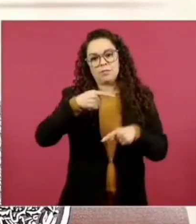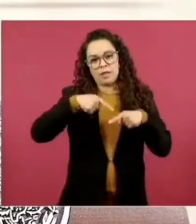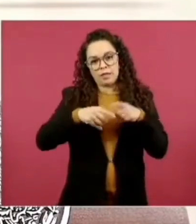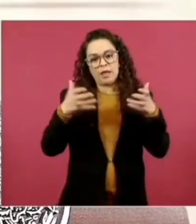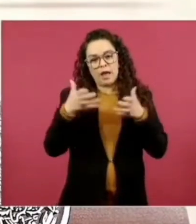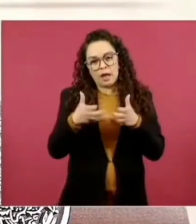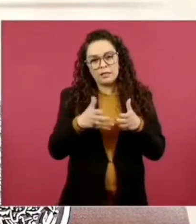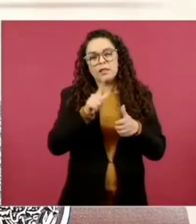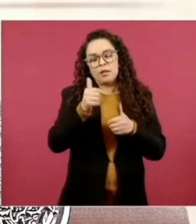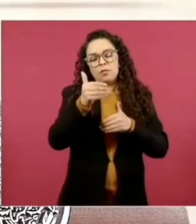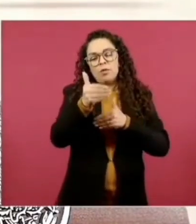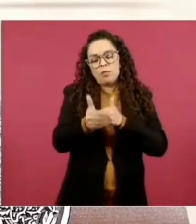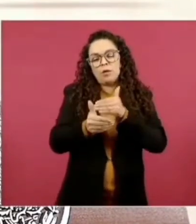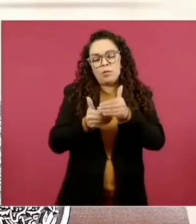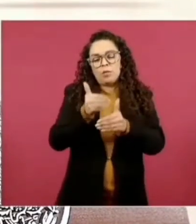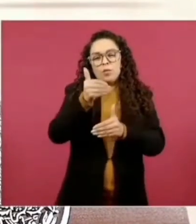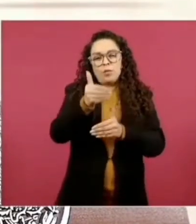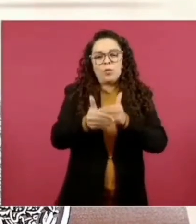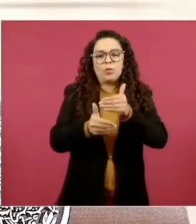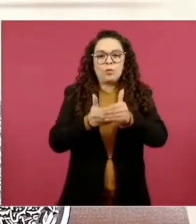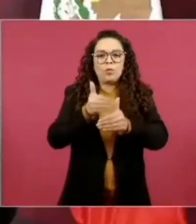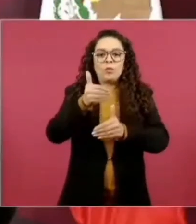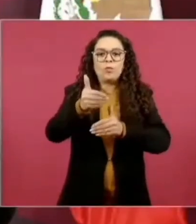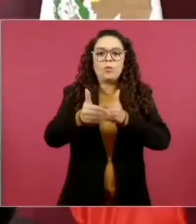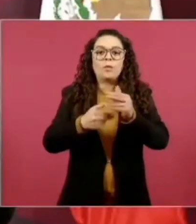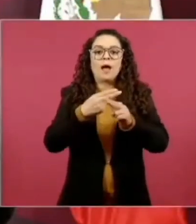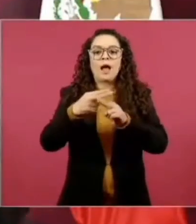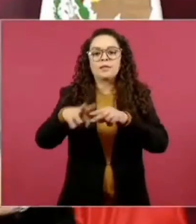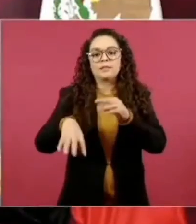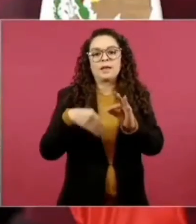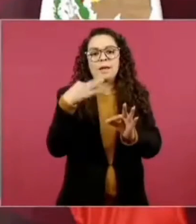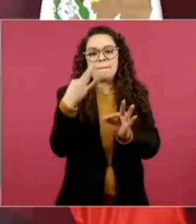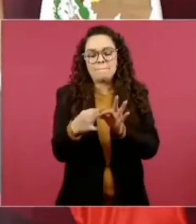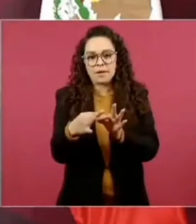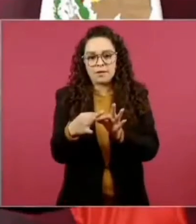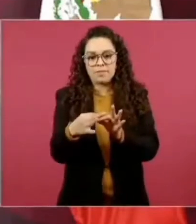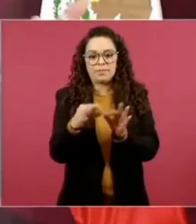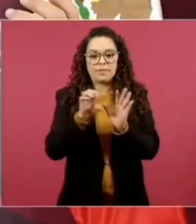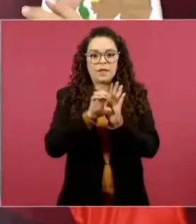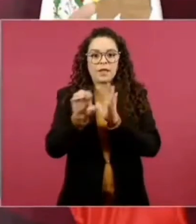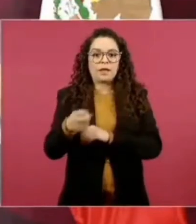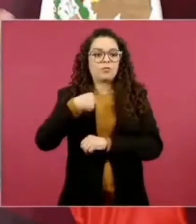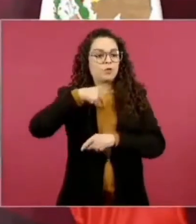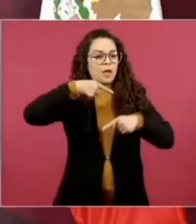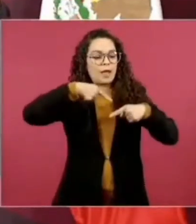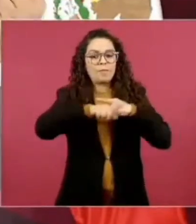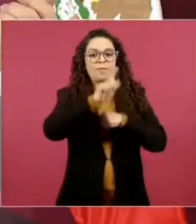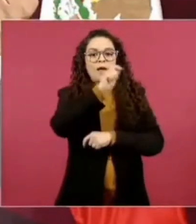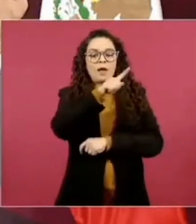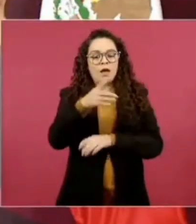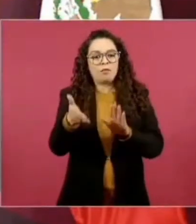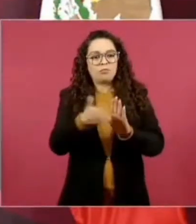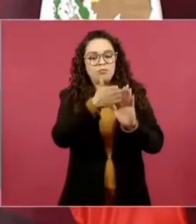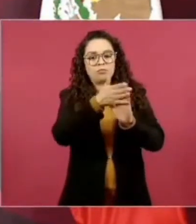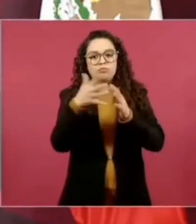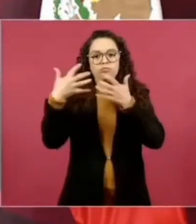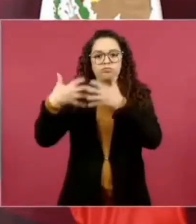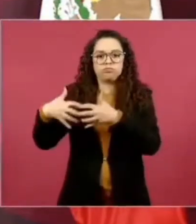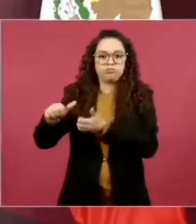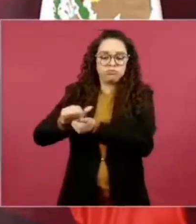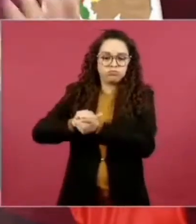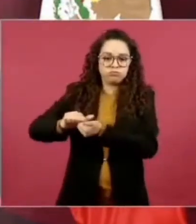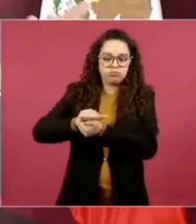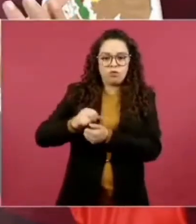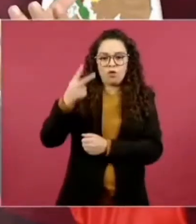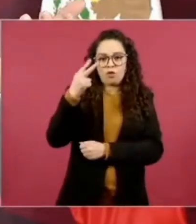poco como cuando empezamos a construir la refinería de Dos Bocas o el Tren Maya, que ya